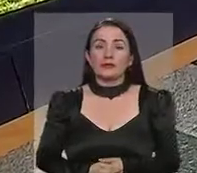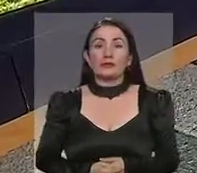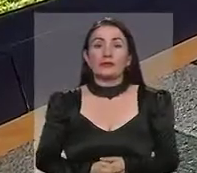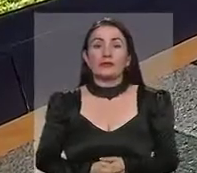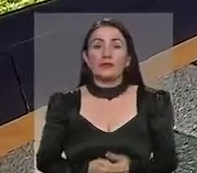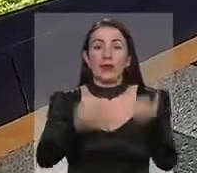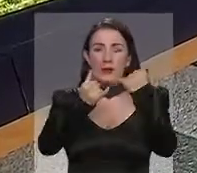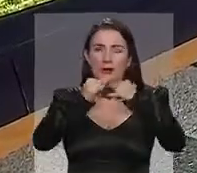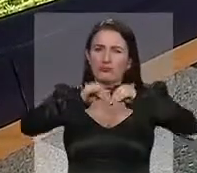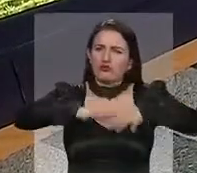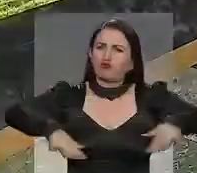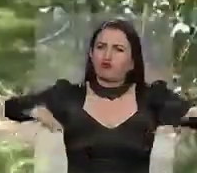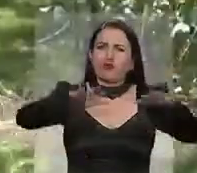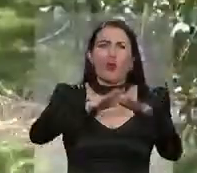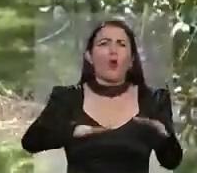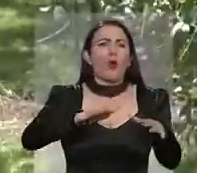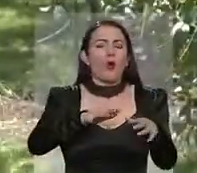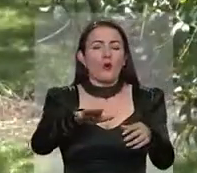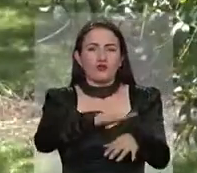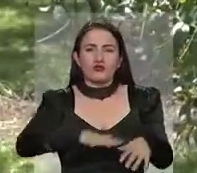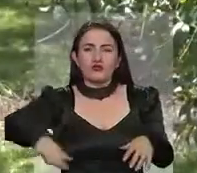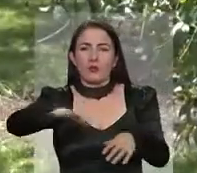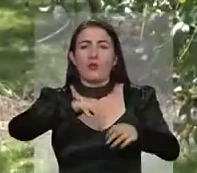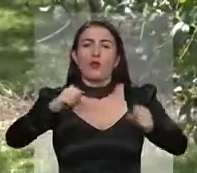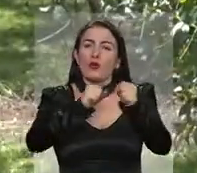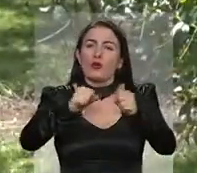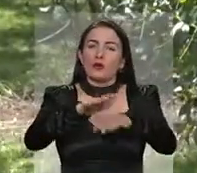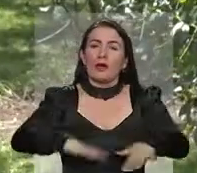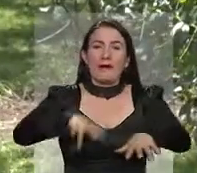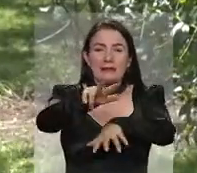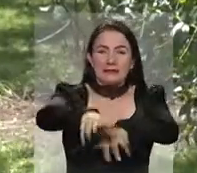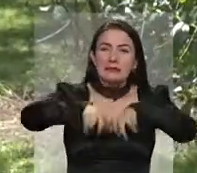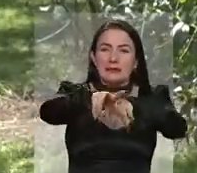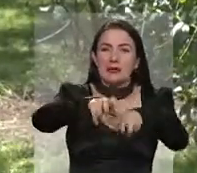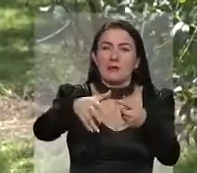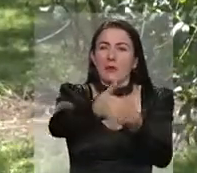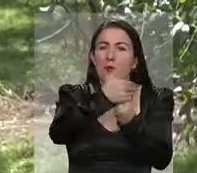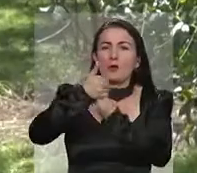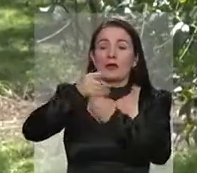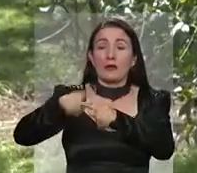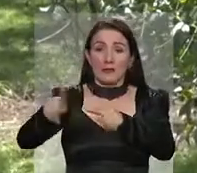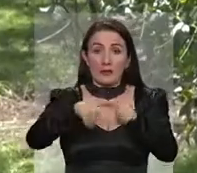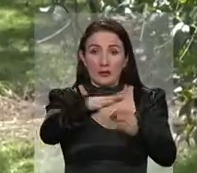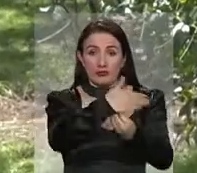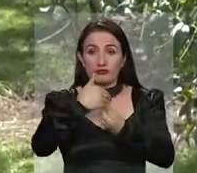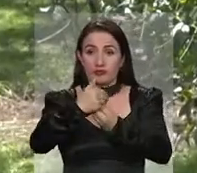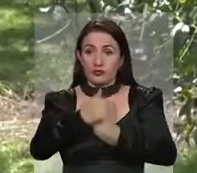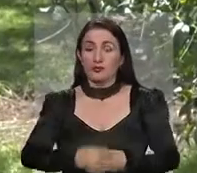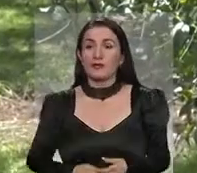el reverdecimiento de la capital del país a través de la siembra y protección de zonas verdes.